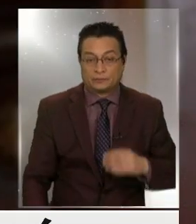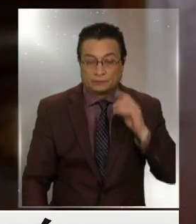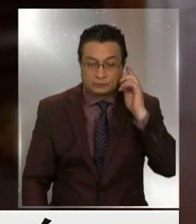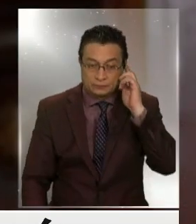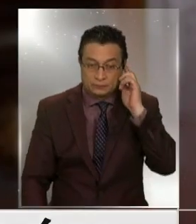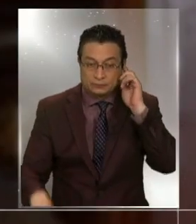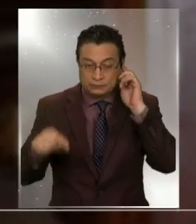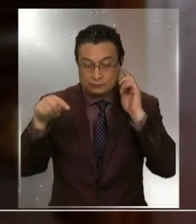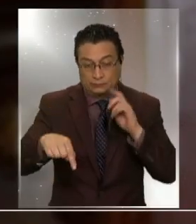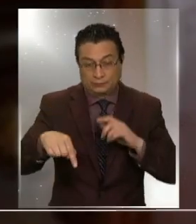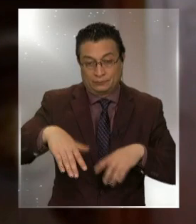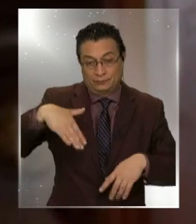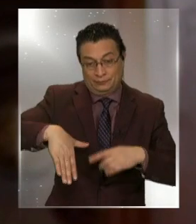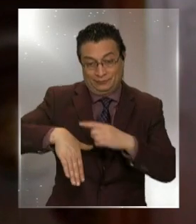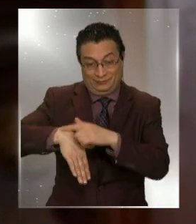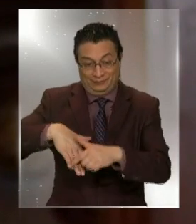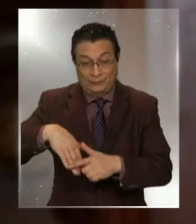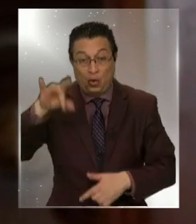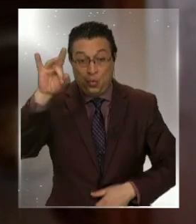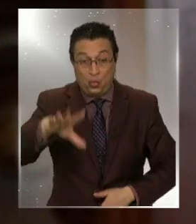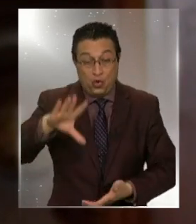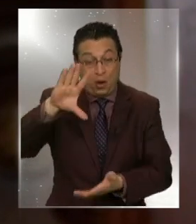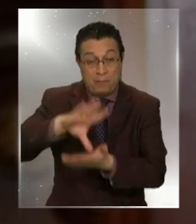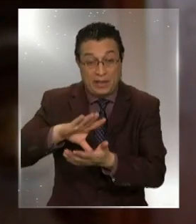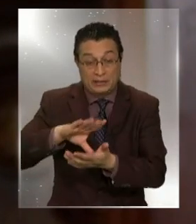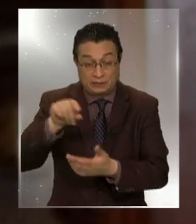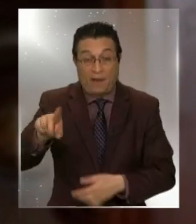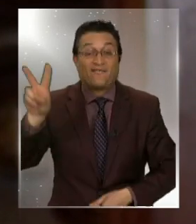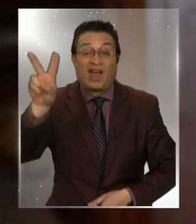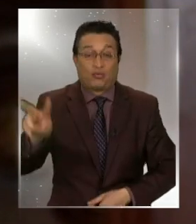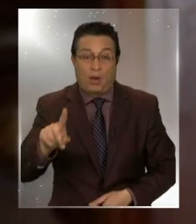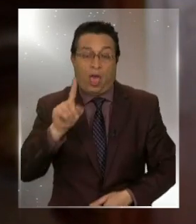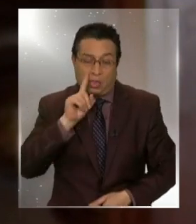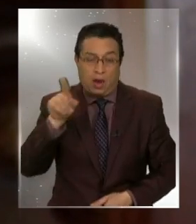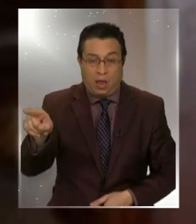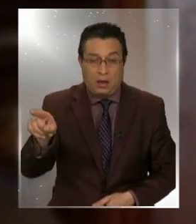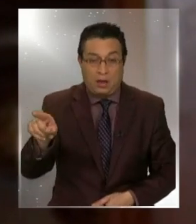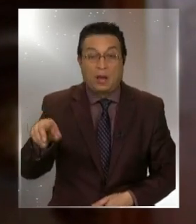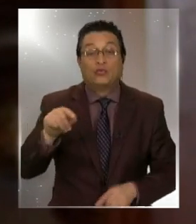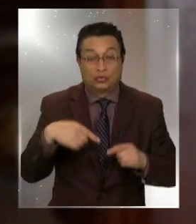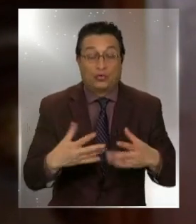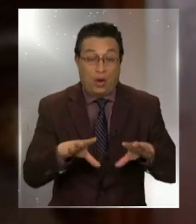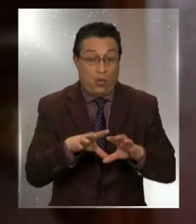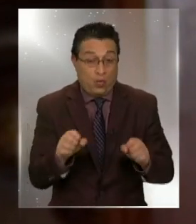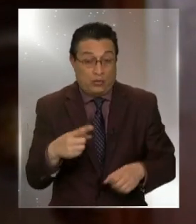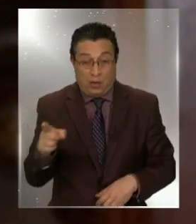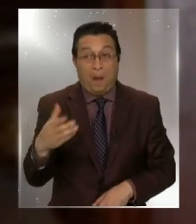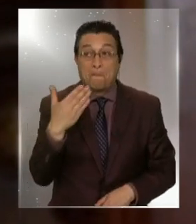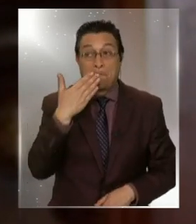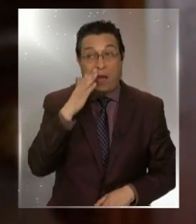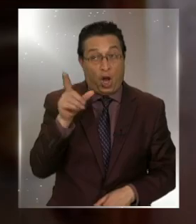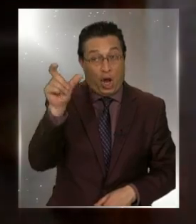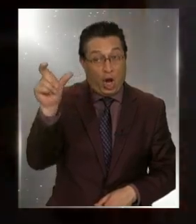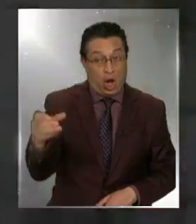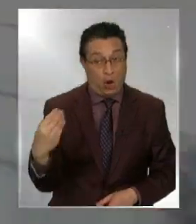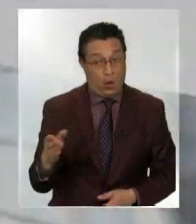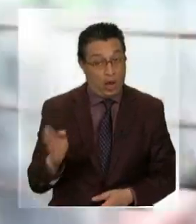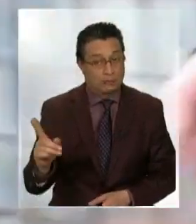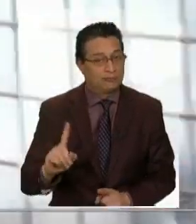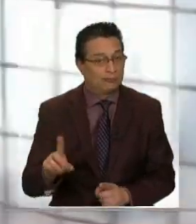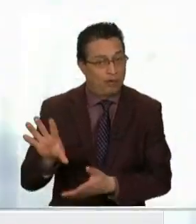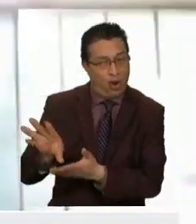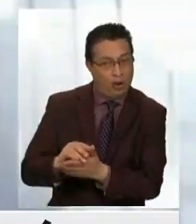En el continente, el único país que tiene ese subsidio es Venezuela. Y estarán de acuerdo conmigo, no es el mejor ejemplo a seguir.